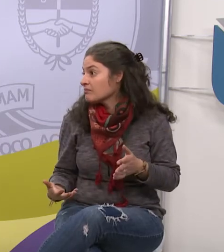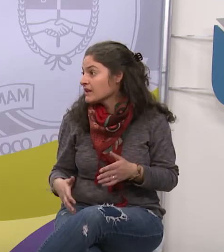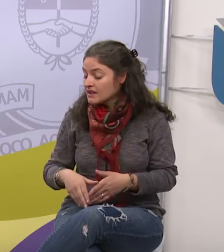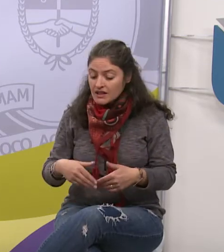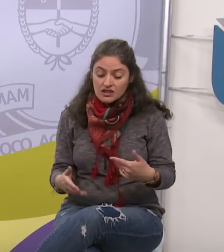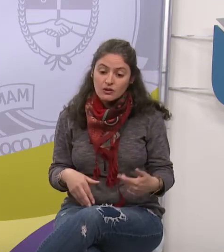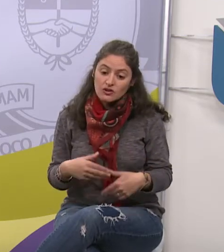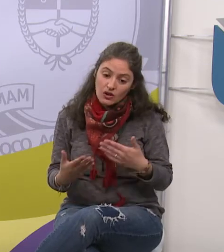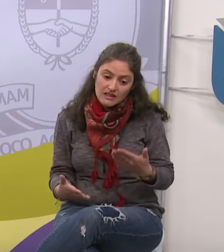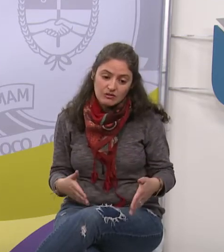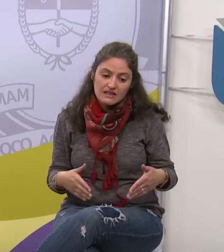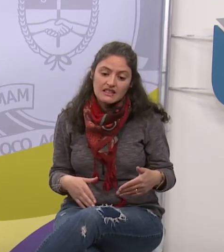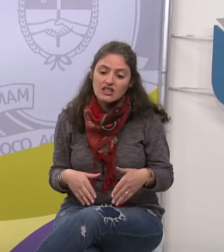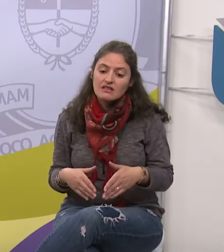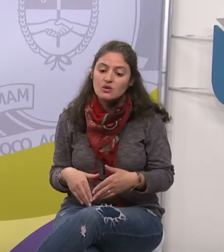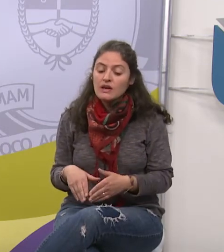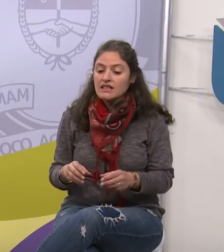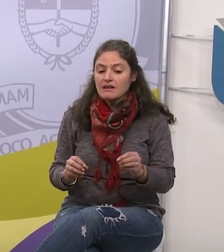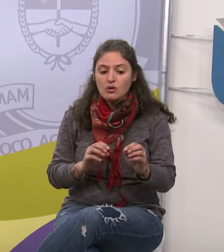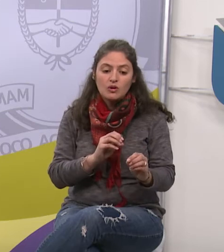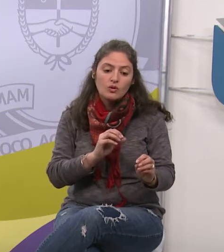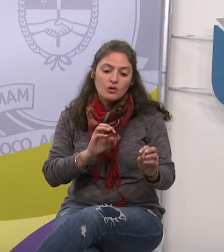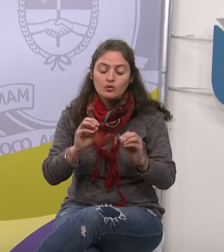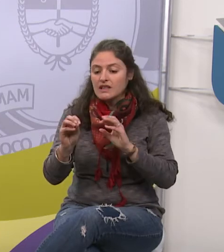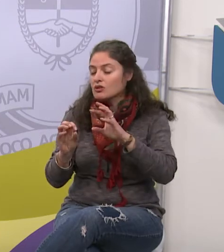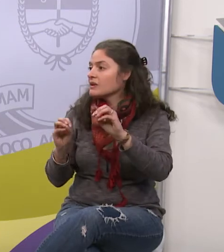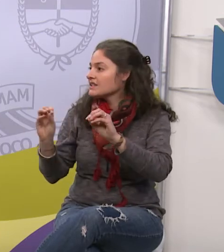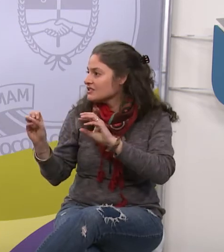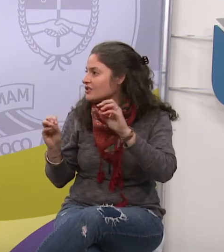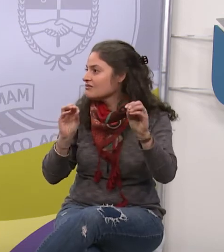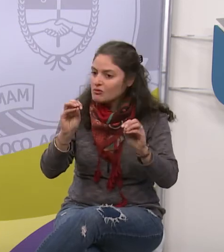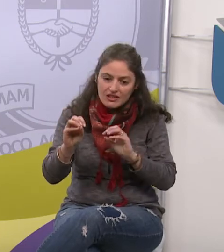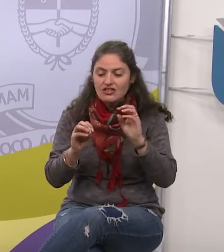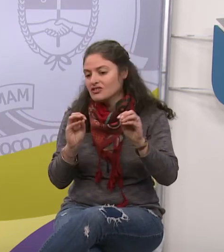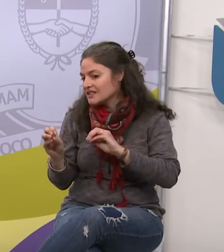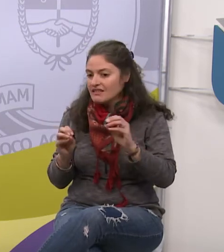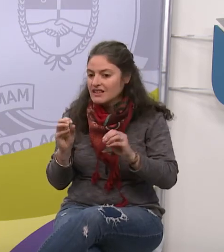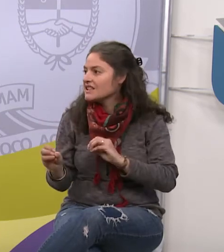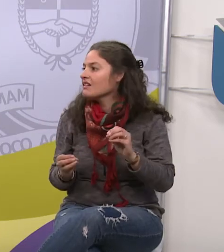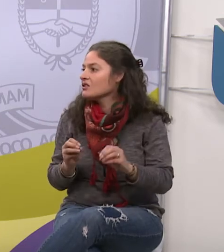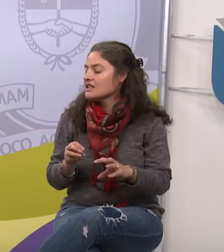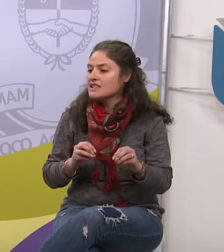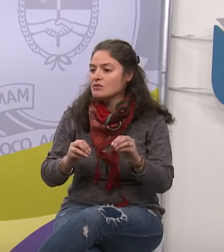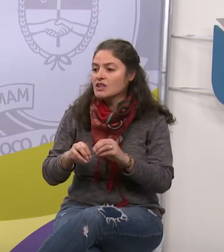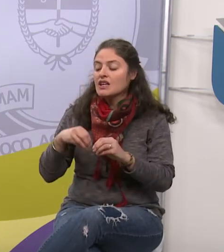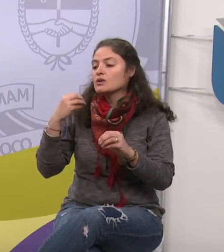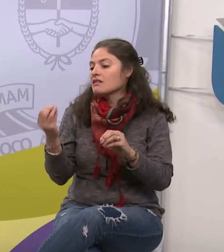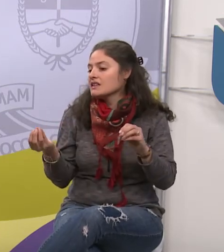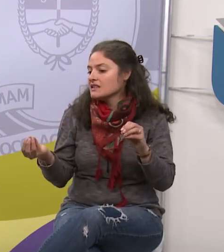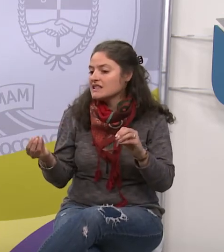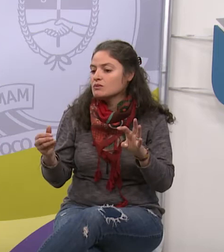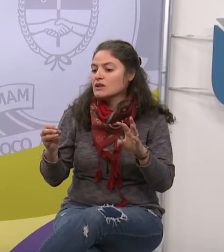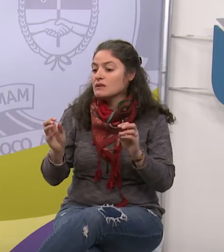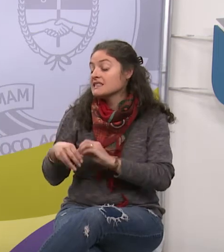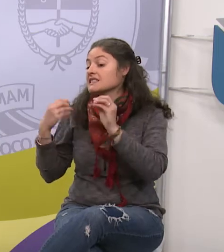declive. Entonces, bueno, eso es lo que estamos tratando de averiguar y vamos como juntando pedacitos de información a través del trabajo que hacemos. Una vez